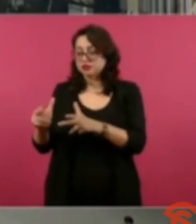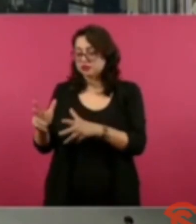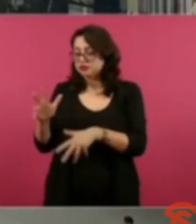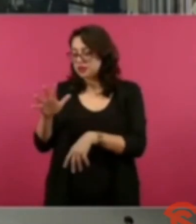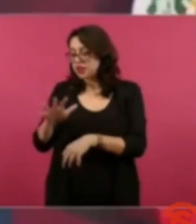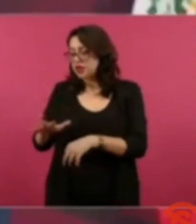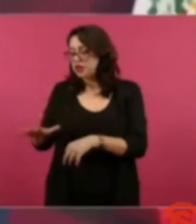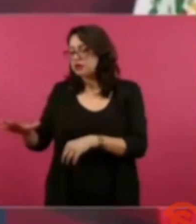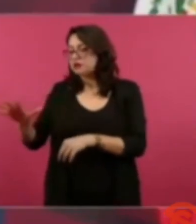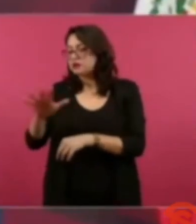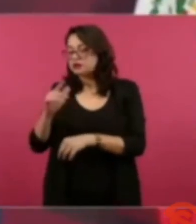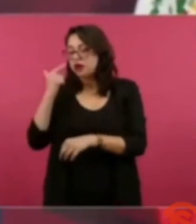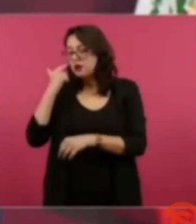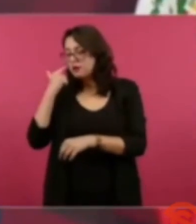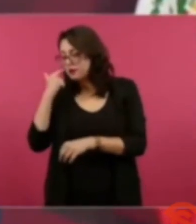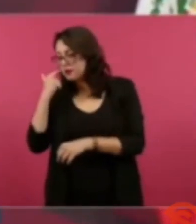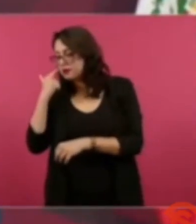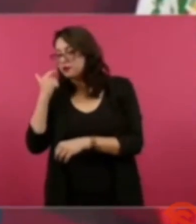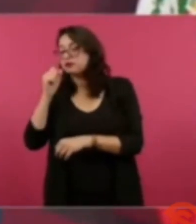Ahí tenemos un vivero